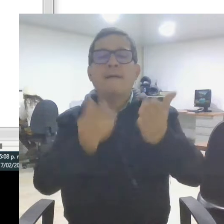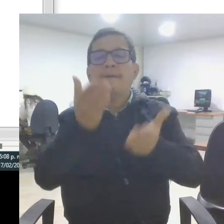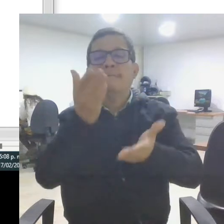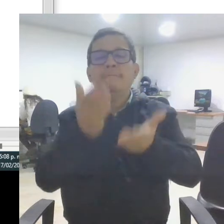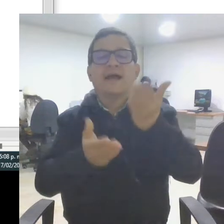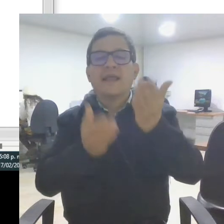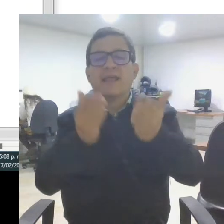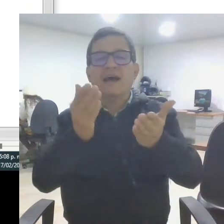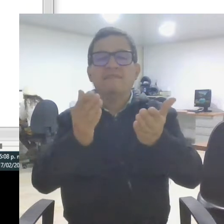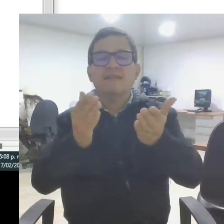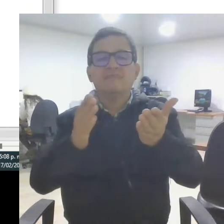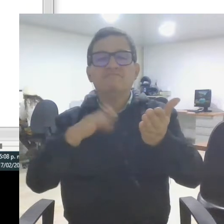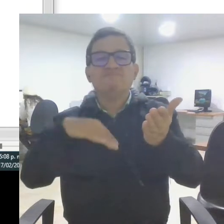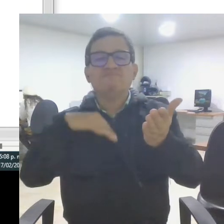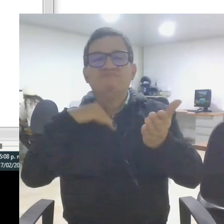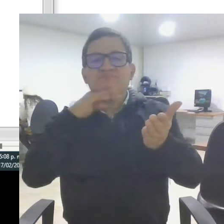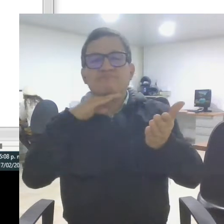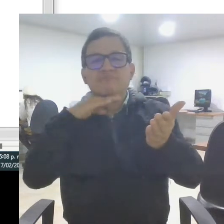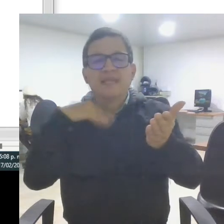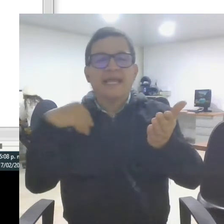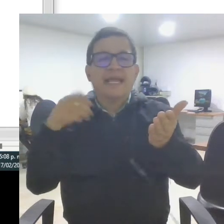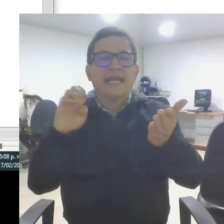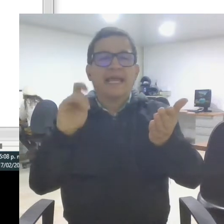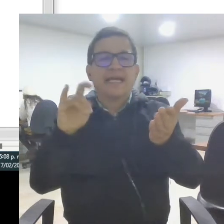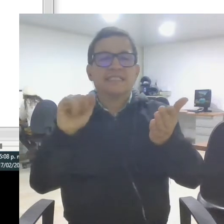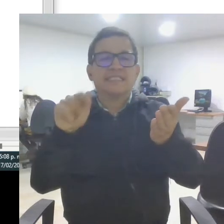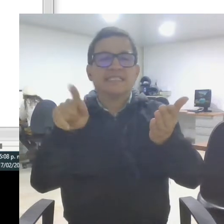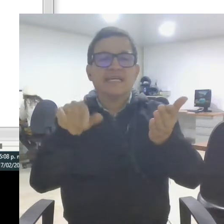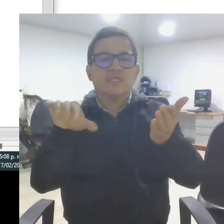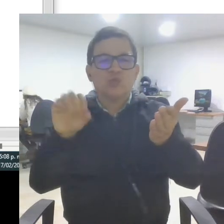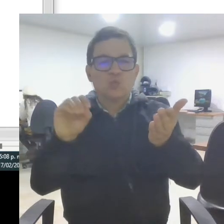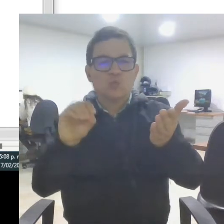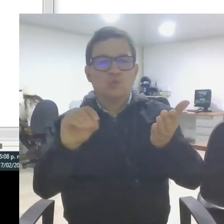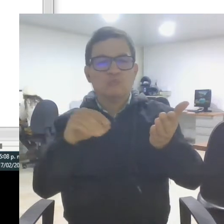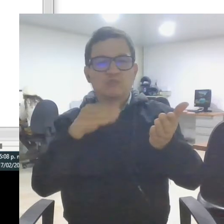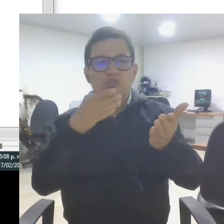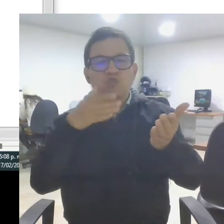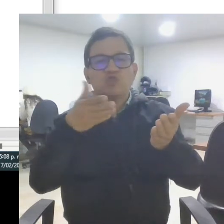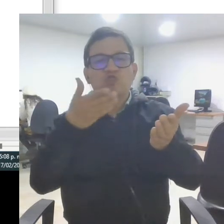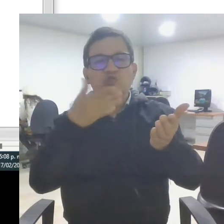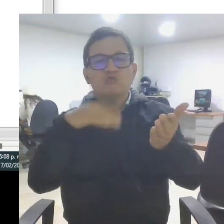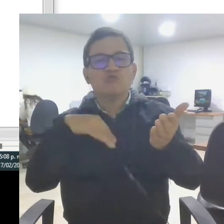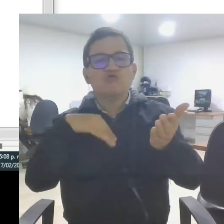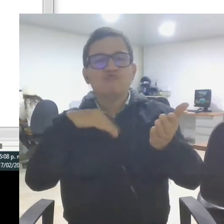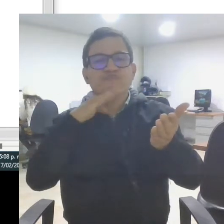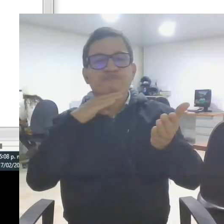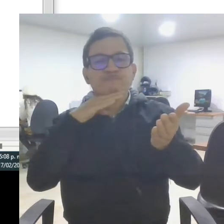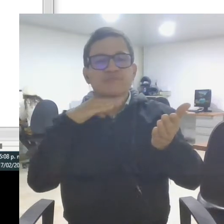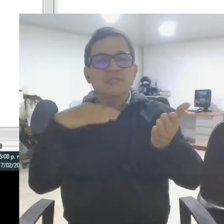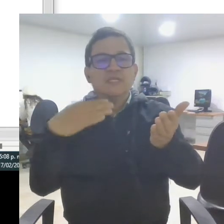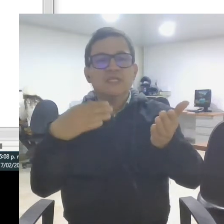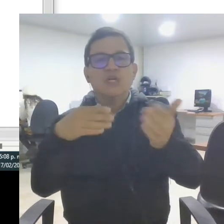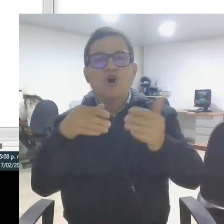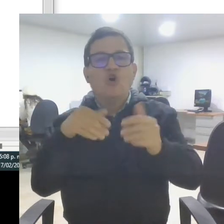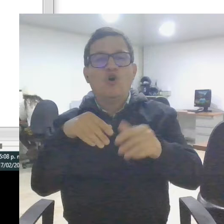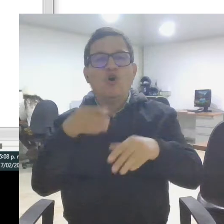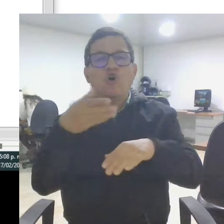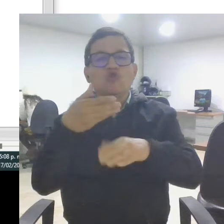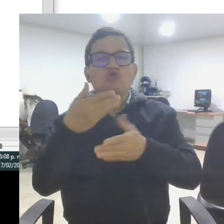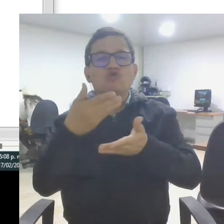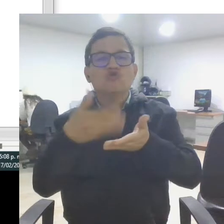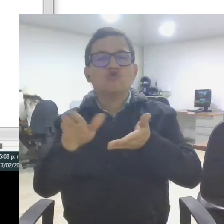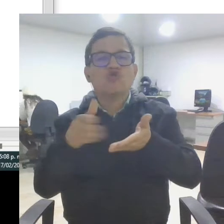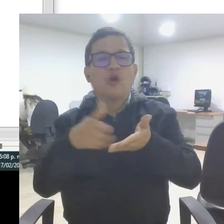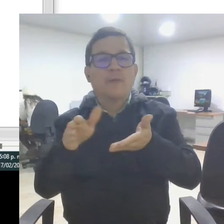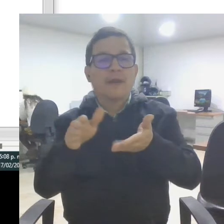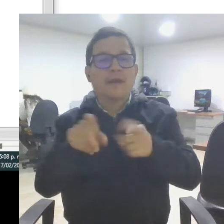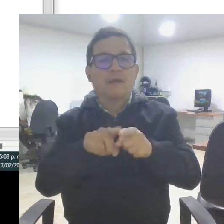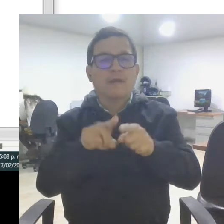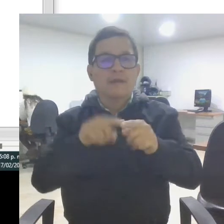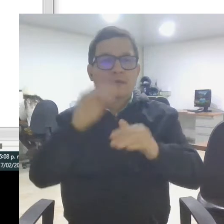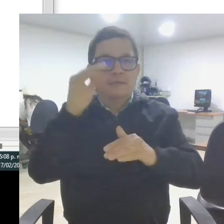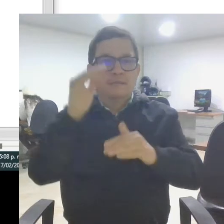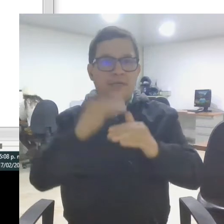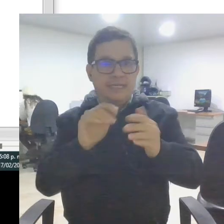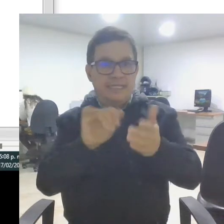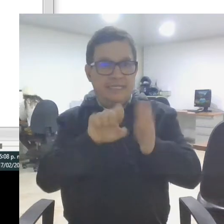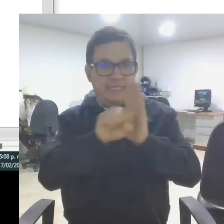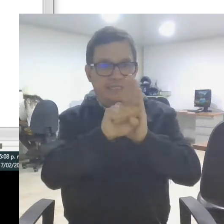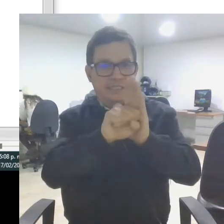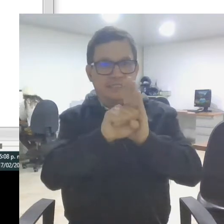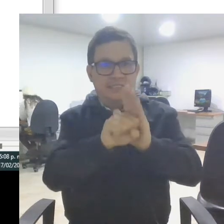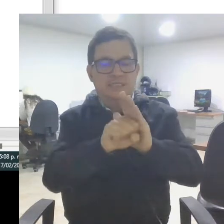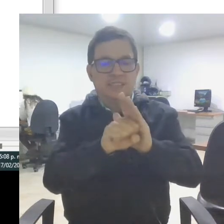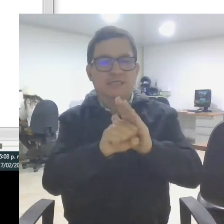de la restricción. Es decir, tenemos esta matriz y lo que hacemos cuando tenemos este símbolo